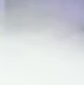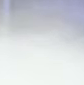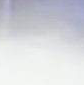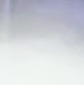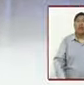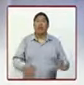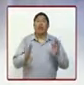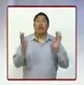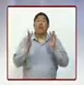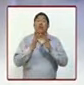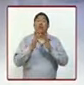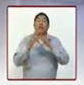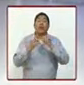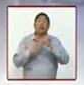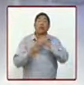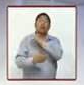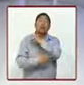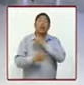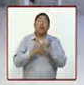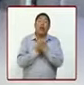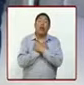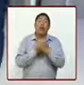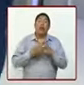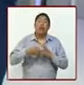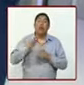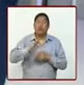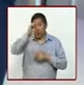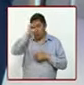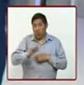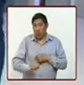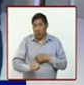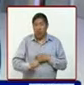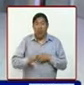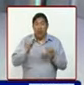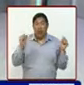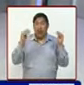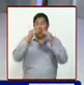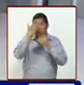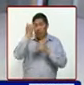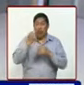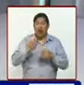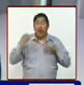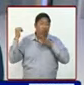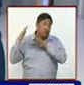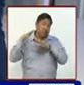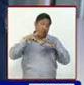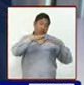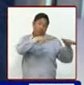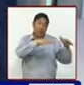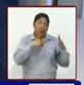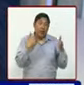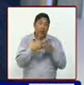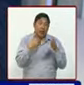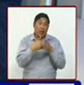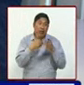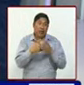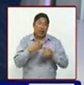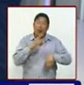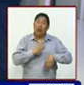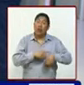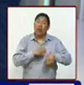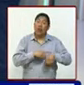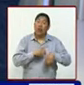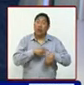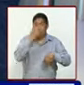Nos vamos al Puente Amor de Dios, al sur de la ciudad de La Paz, para ver cómo marchan los trabajos y también, tomando en cuenta que ya nos acercamos al cierre de este horario